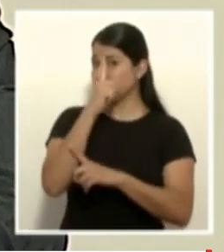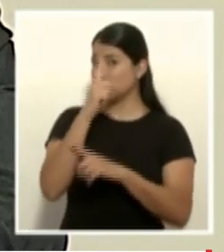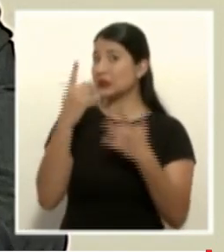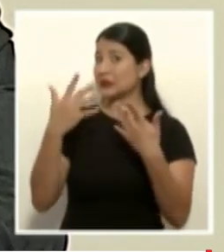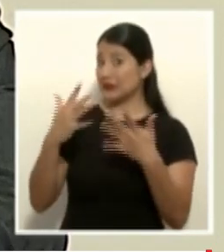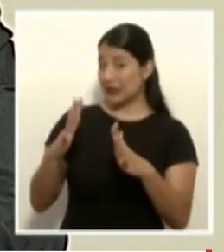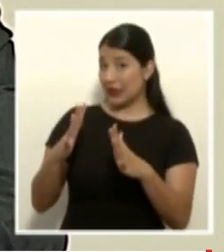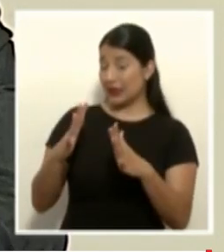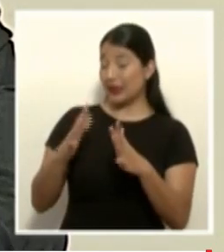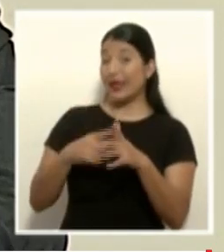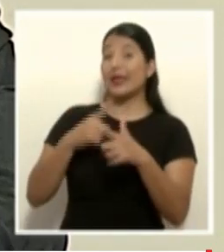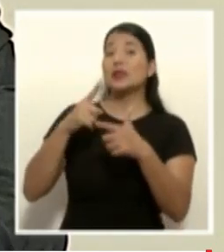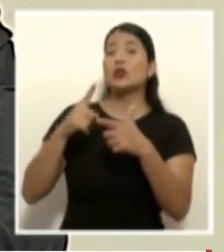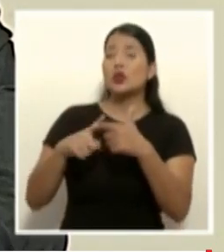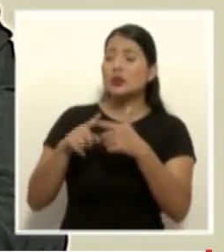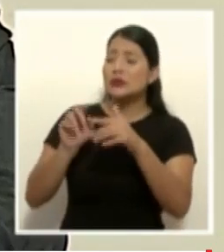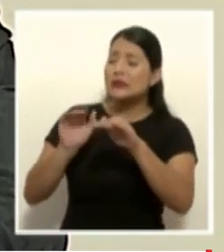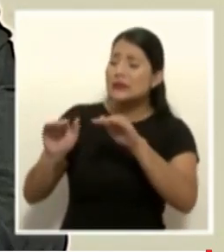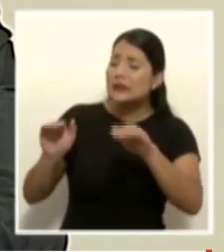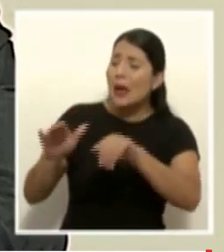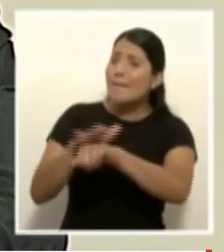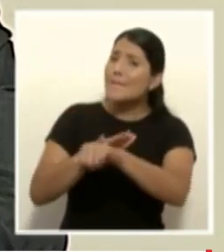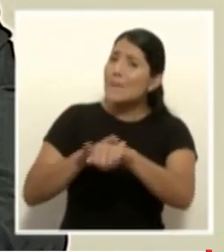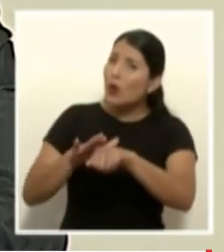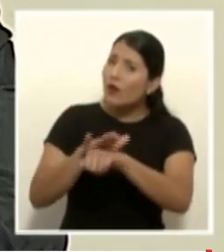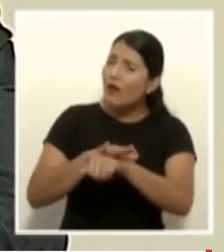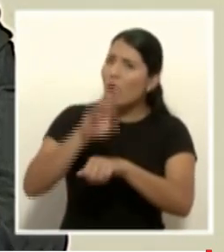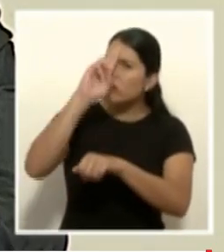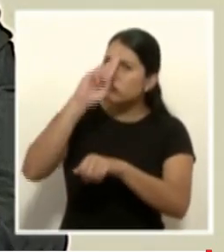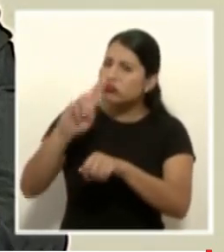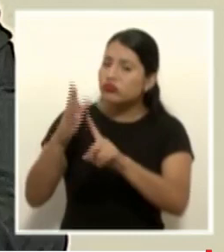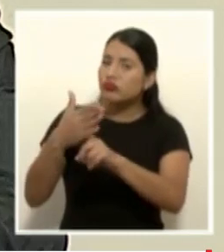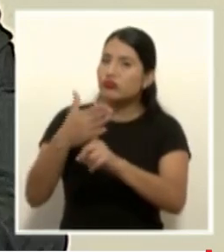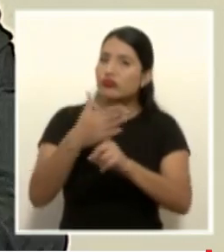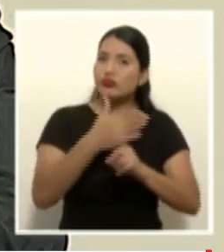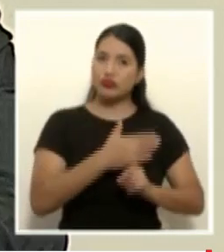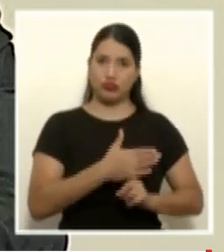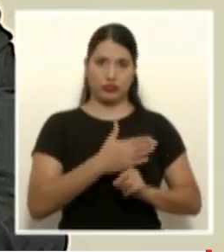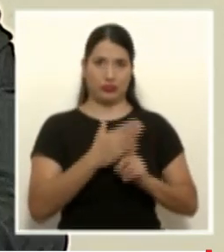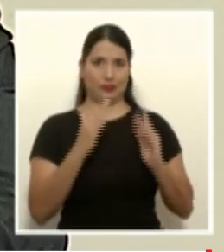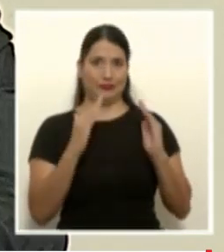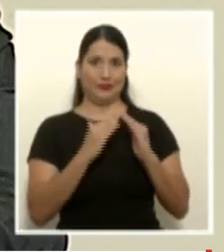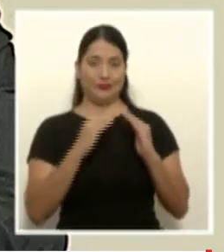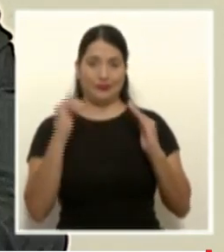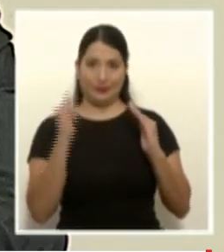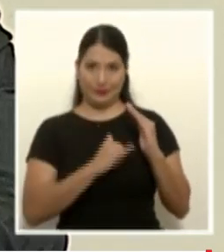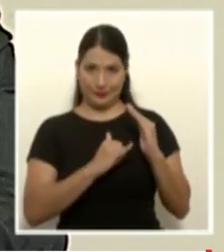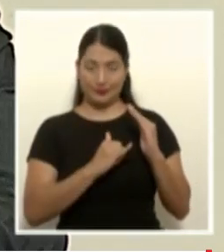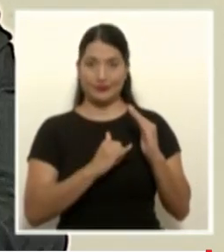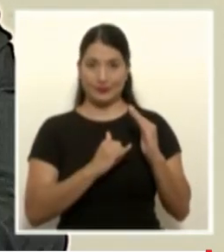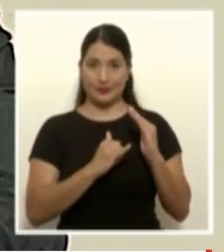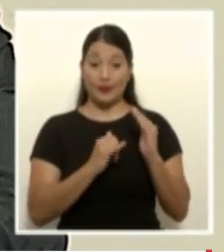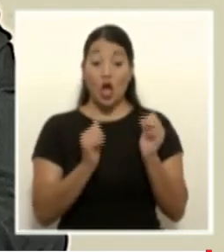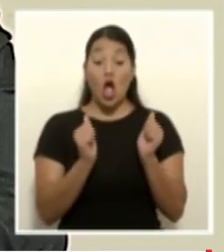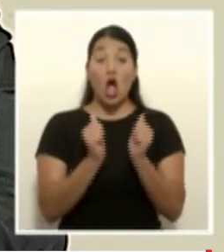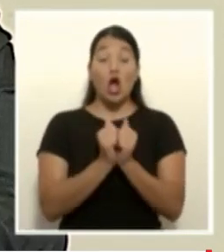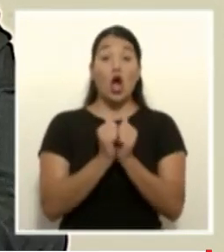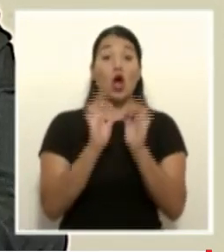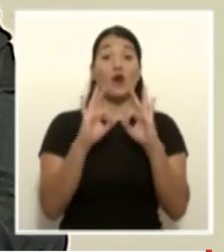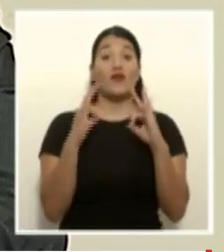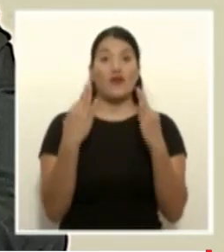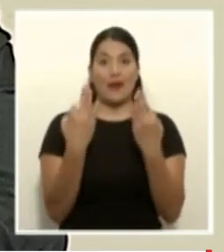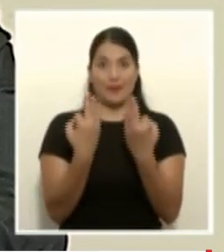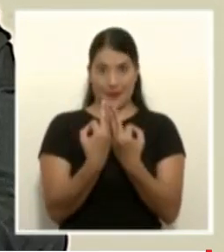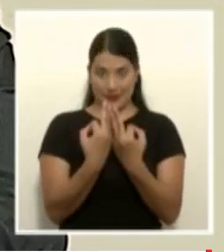que apliquen aislamiento domiciliar con su grupo familiar, con su